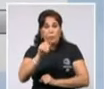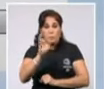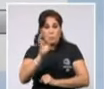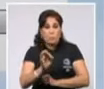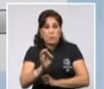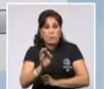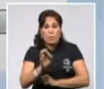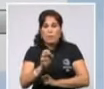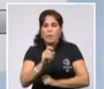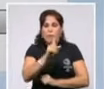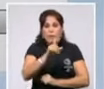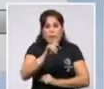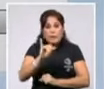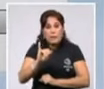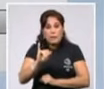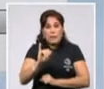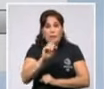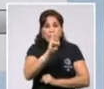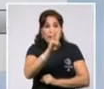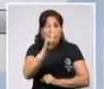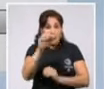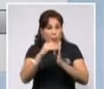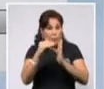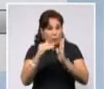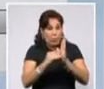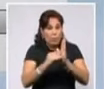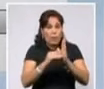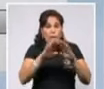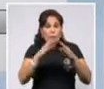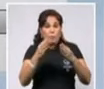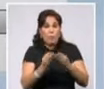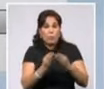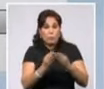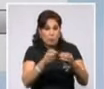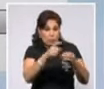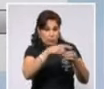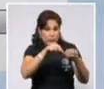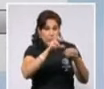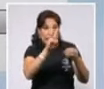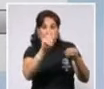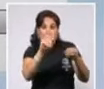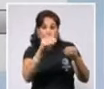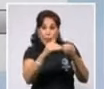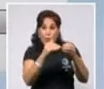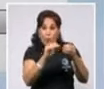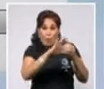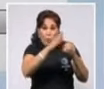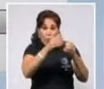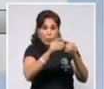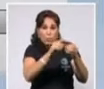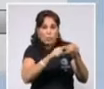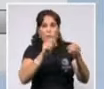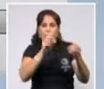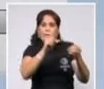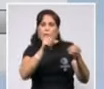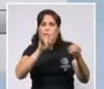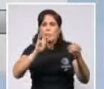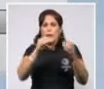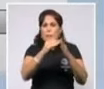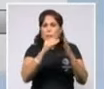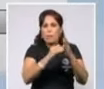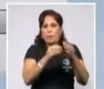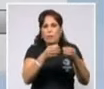casi 16, de los 31 millones del mundo, pues casi 16 millones, pues están en nuestra región. Estamos hablando